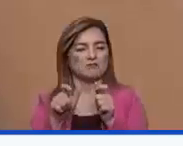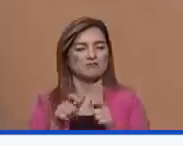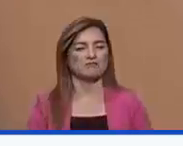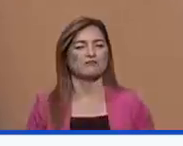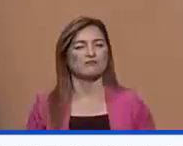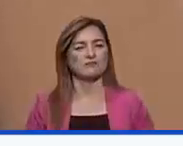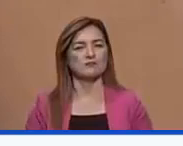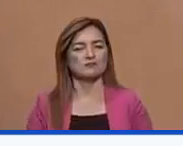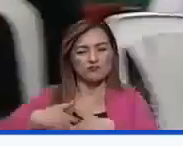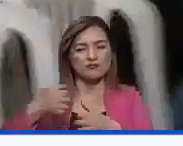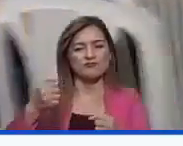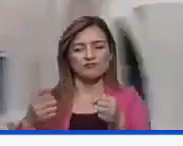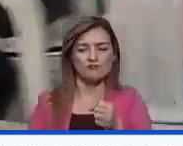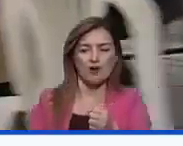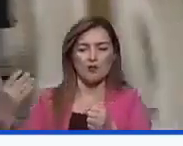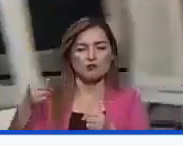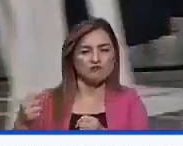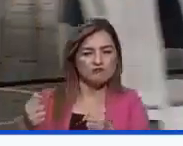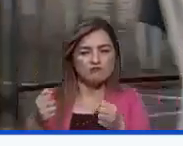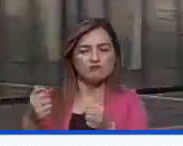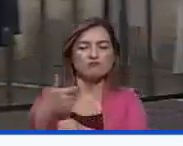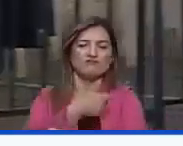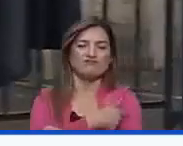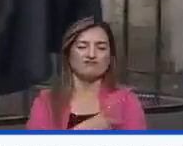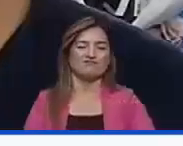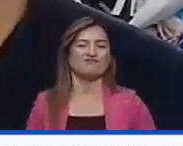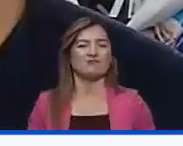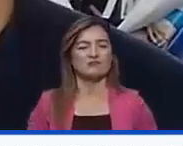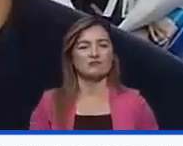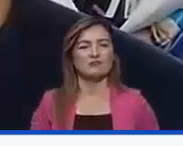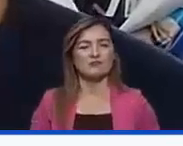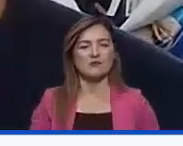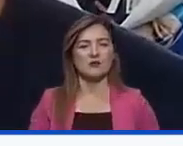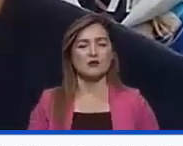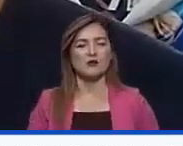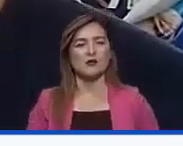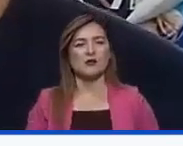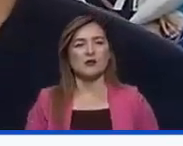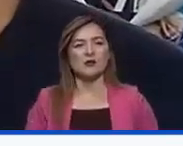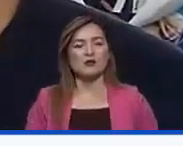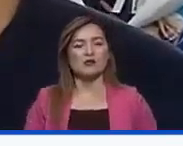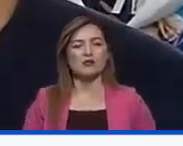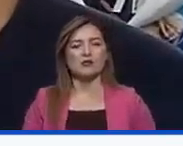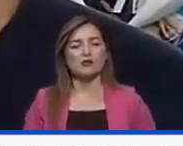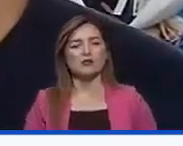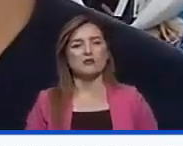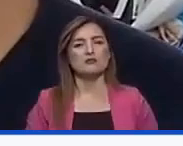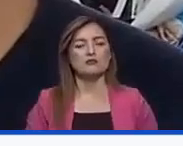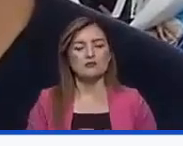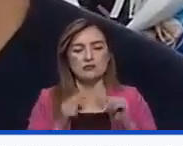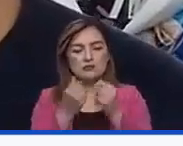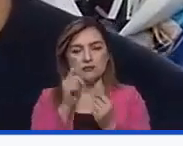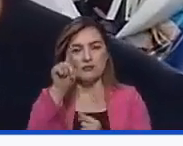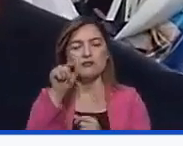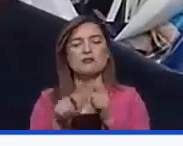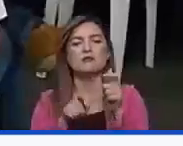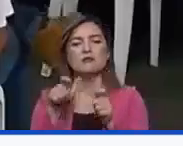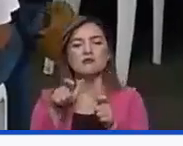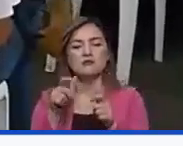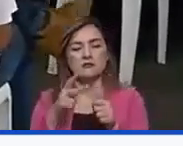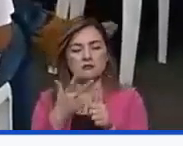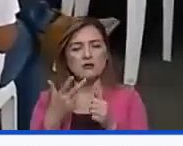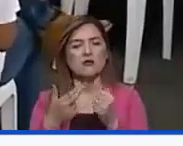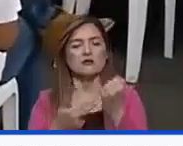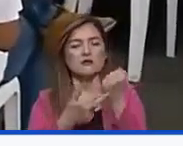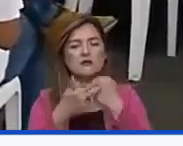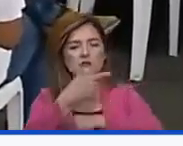facilitando el transporte para llevar a sus colaboradores a aplicarse las dosis. El día de hoy vamos a avanzar un grupo de 1000 personas para la tercera dosis.